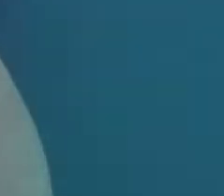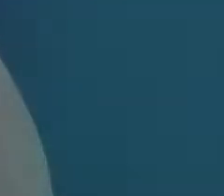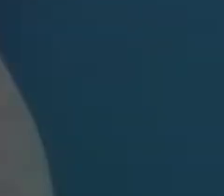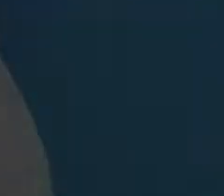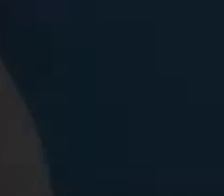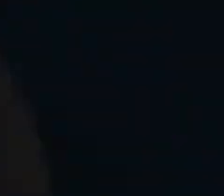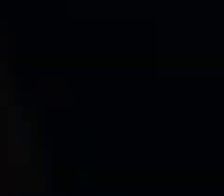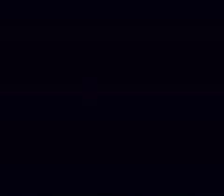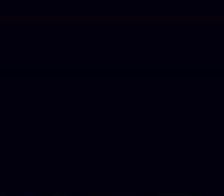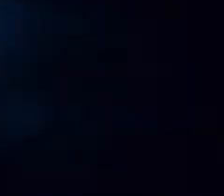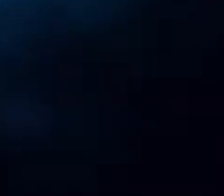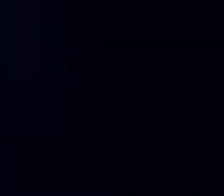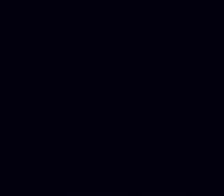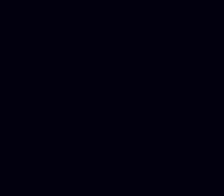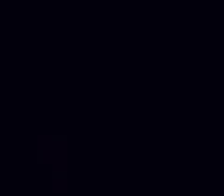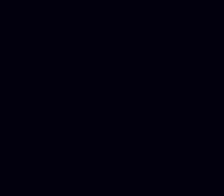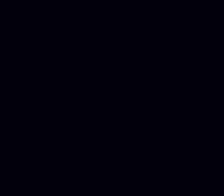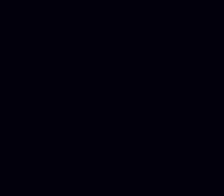vida.